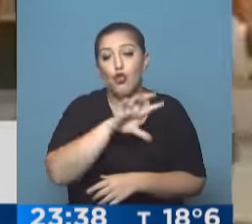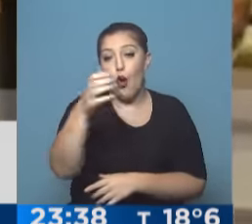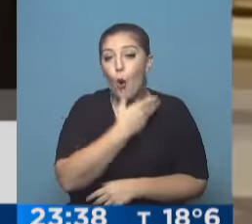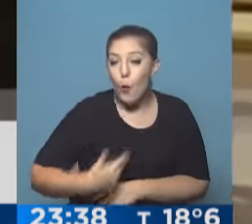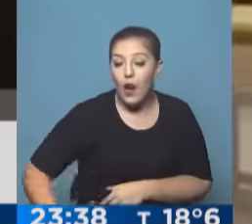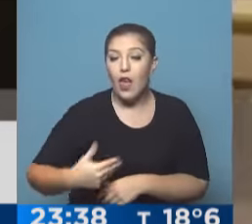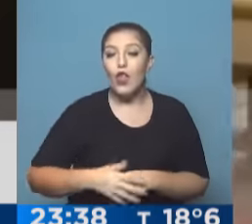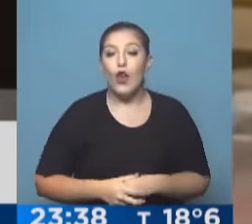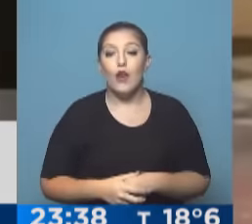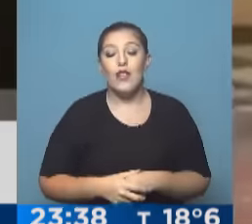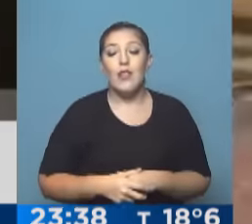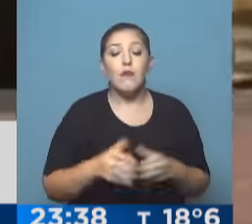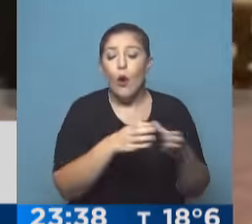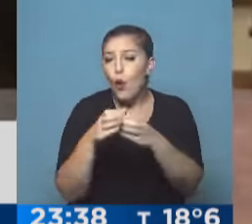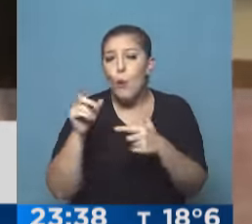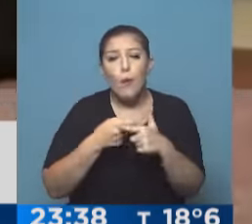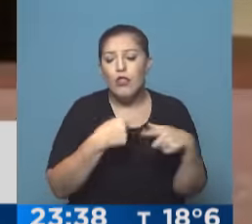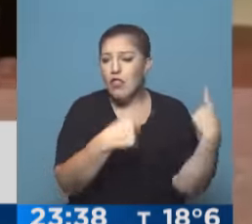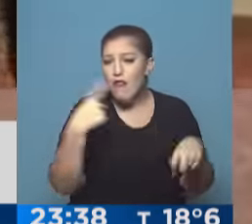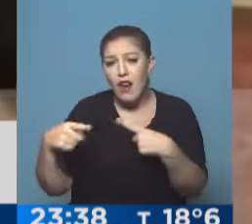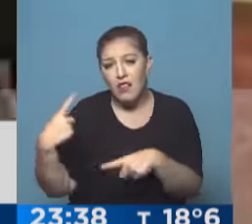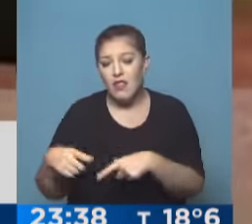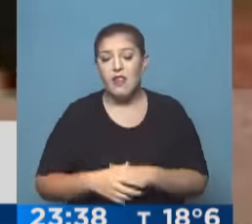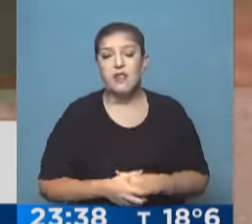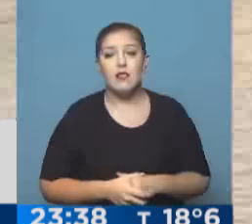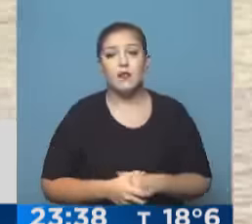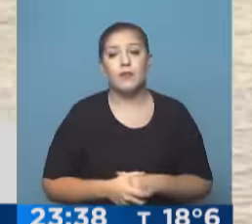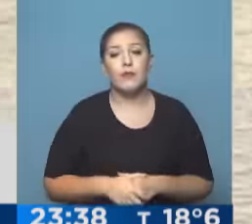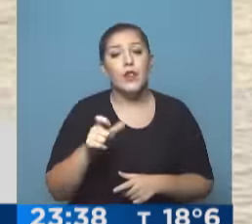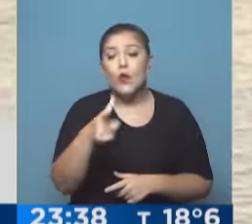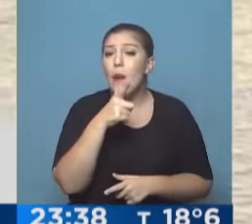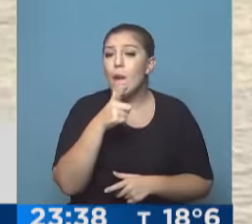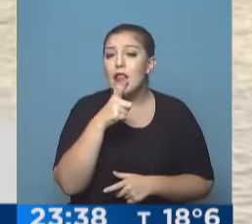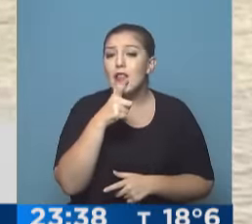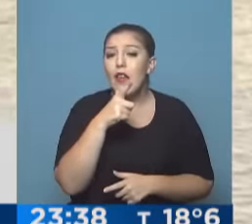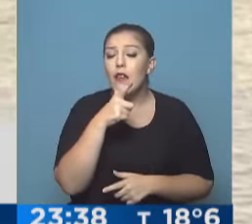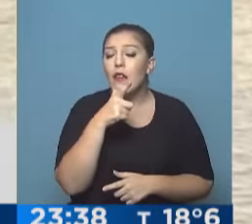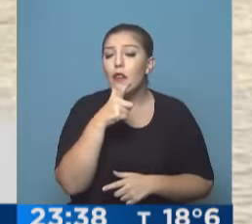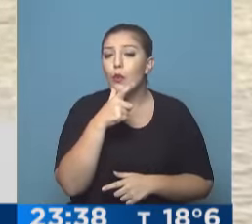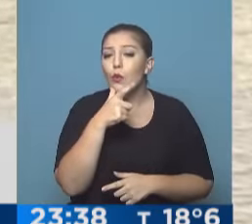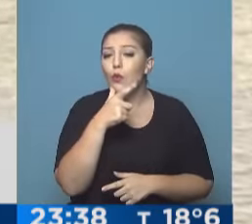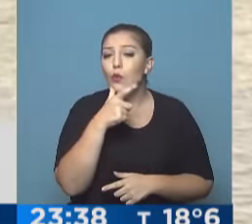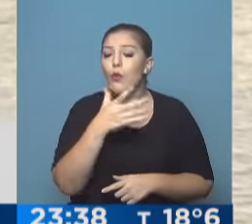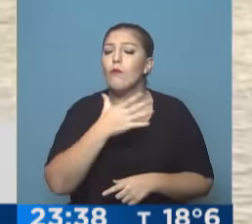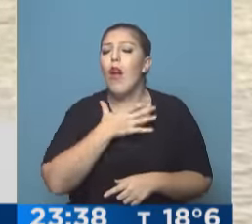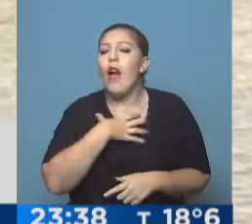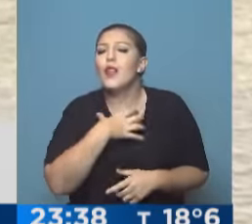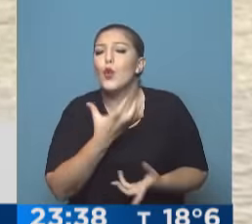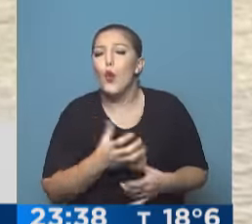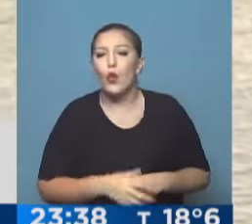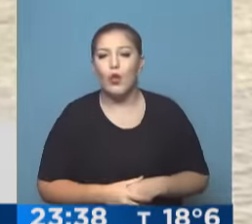de espacios políticos distintos a cambiemos parece que es un gesto de saludo eh